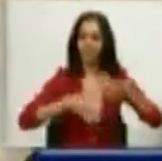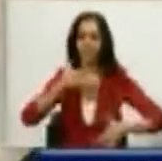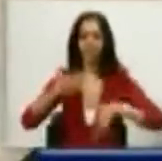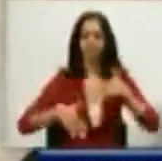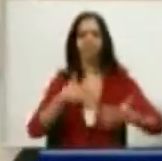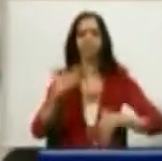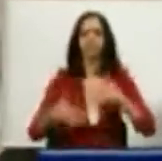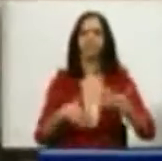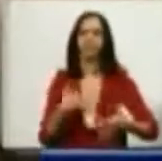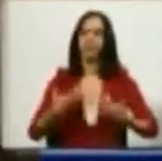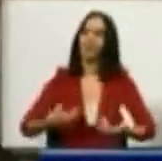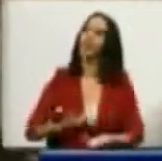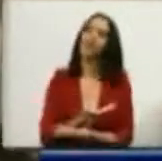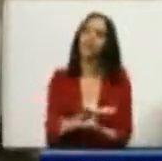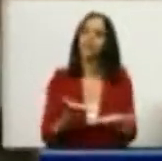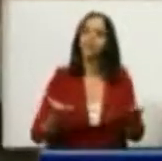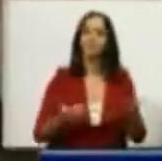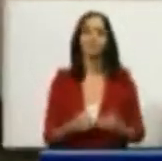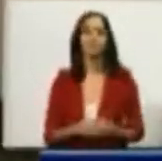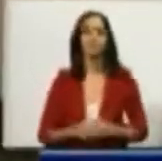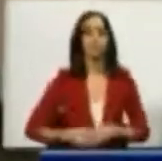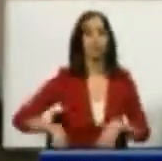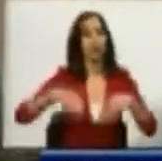cae en la barra